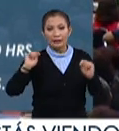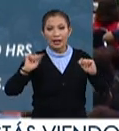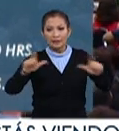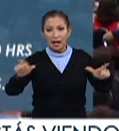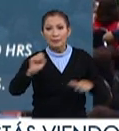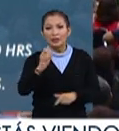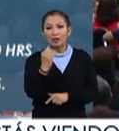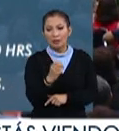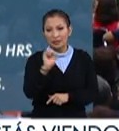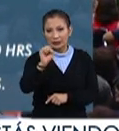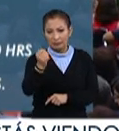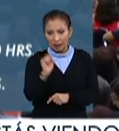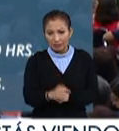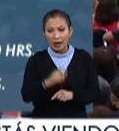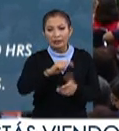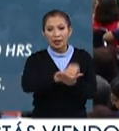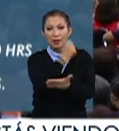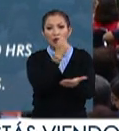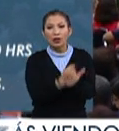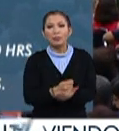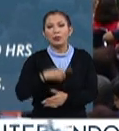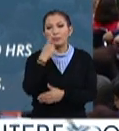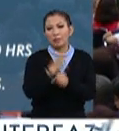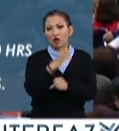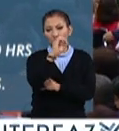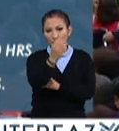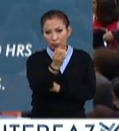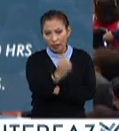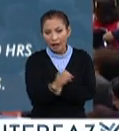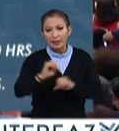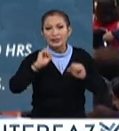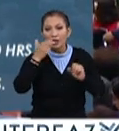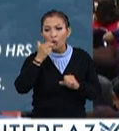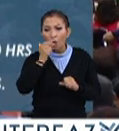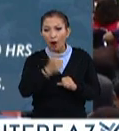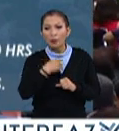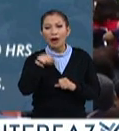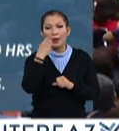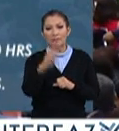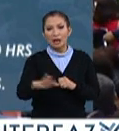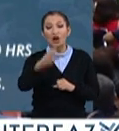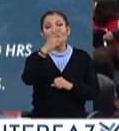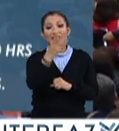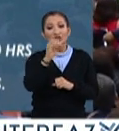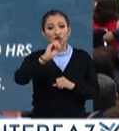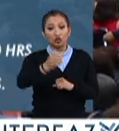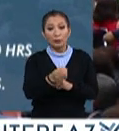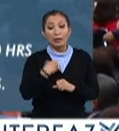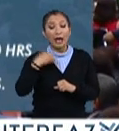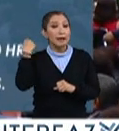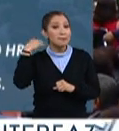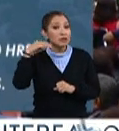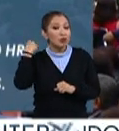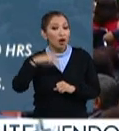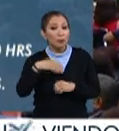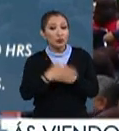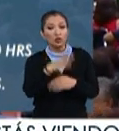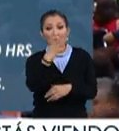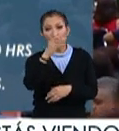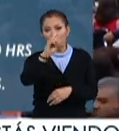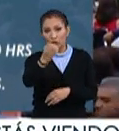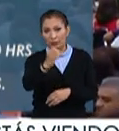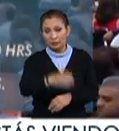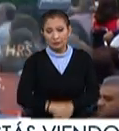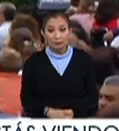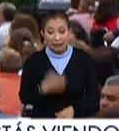Tlaxcala 29 del mismo mes, Tamaulipas el próximo 1 de octubre, Chihuahua el miércoles 3 de octubre y Michoacán el próximo 4